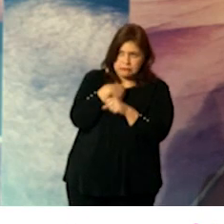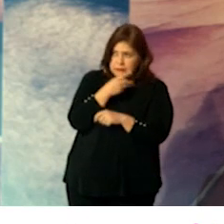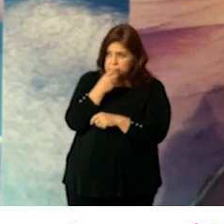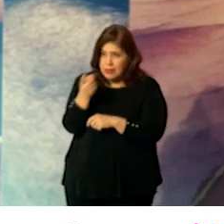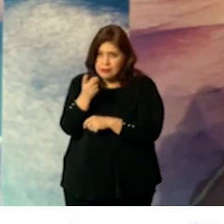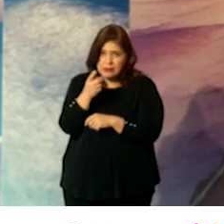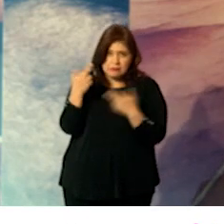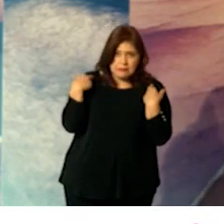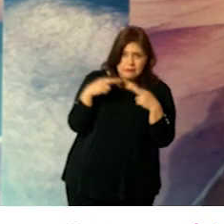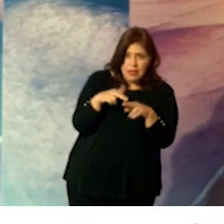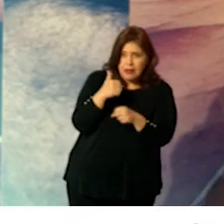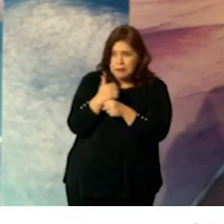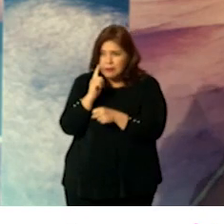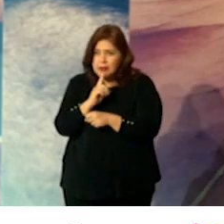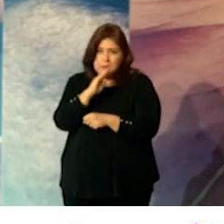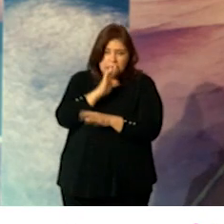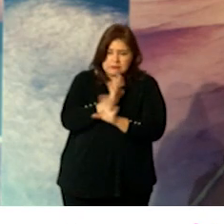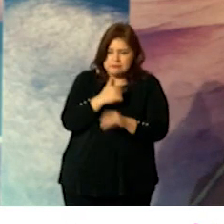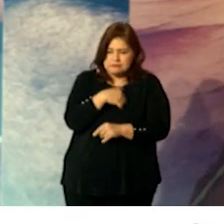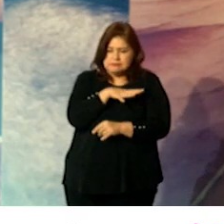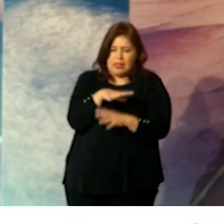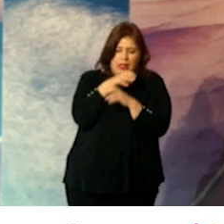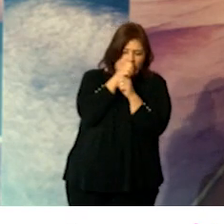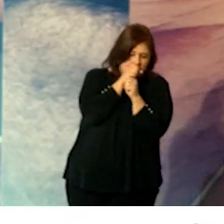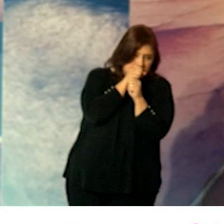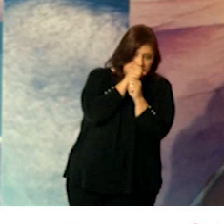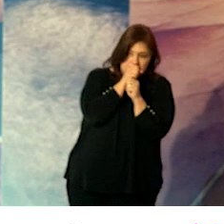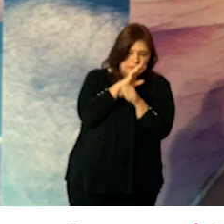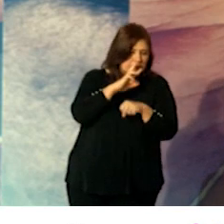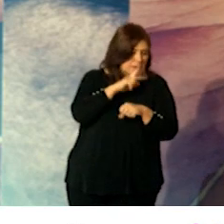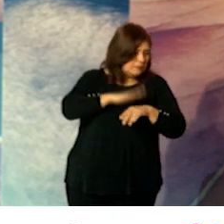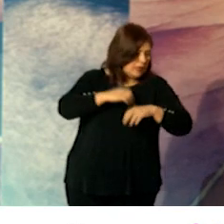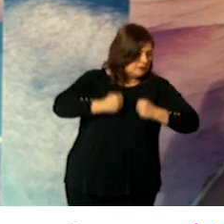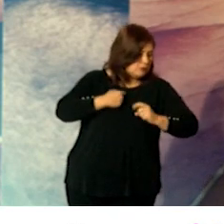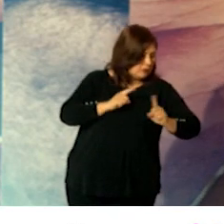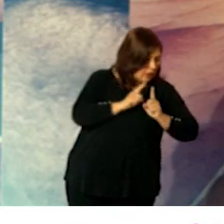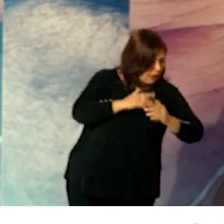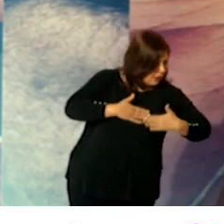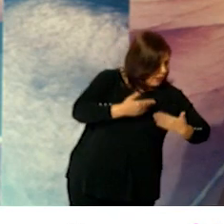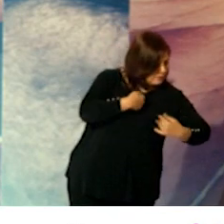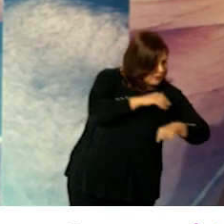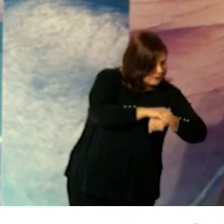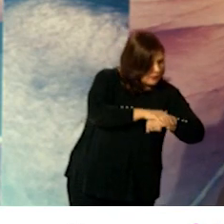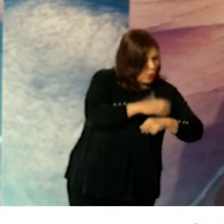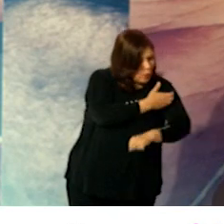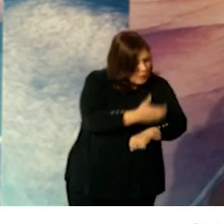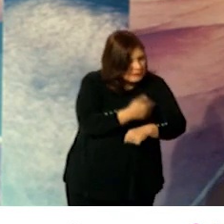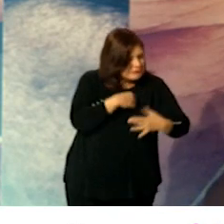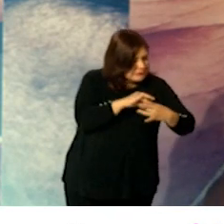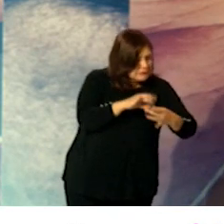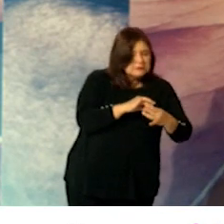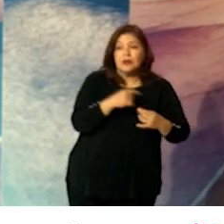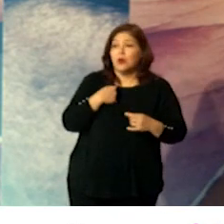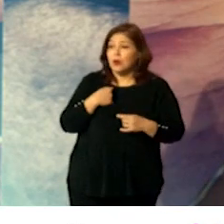abuela, o no le cuenten a la mamá, le cuentan a la amiga, le cuentan a la compañera. Yo todas mis angustias